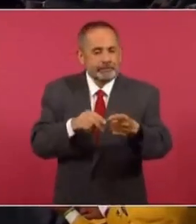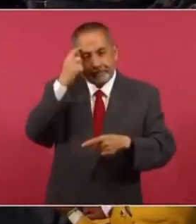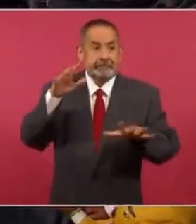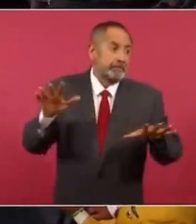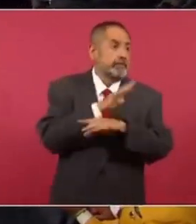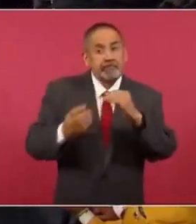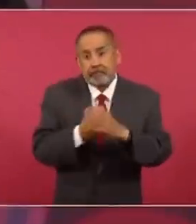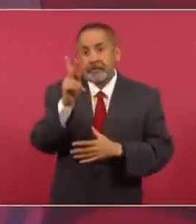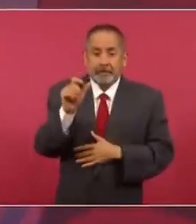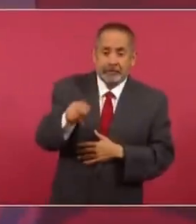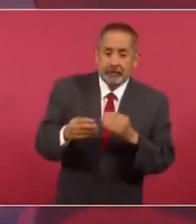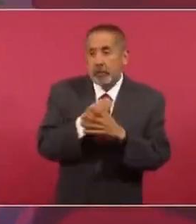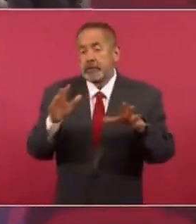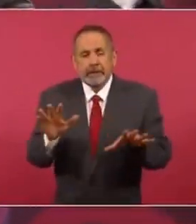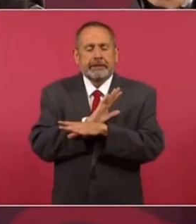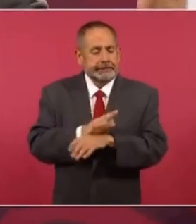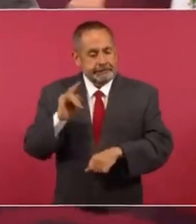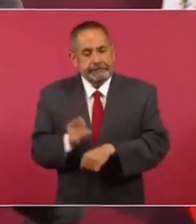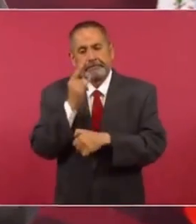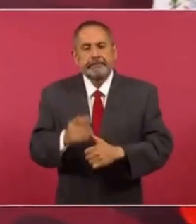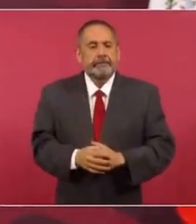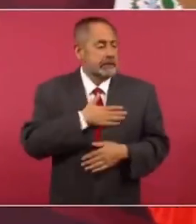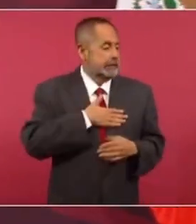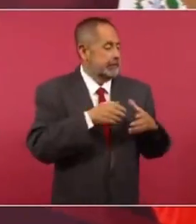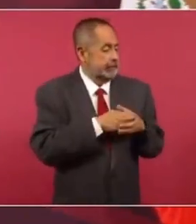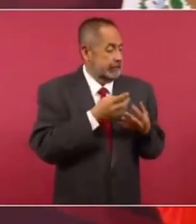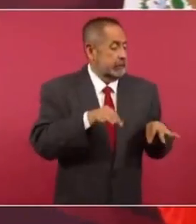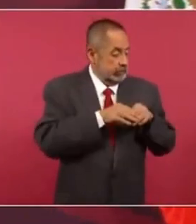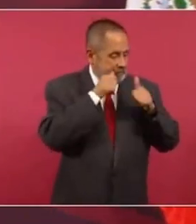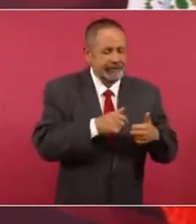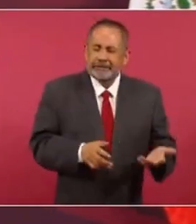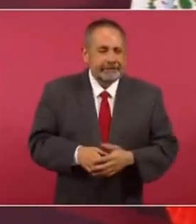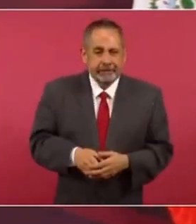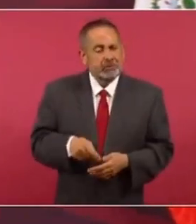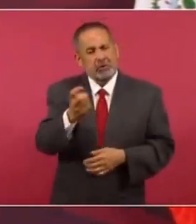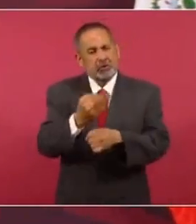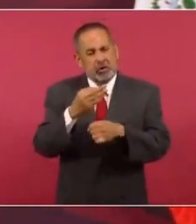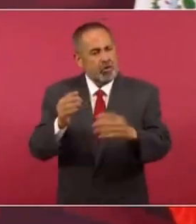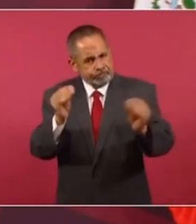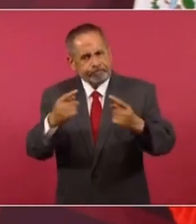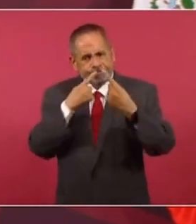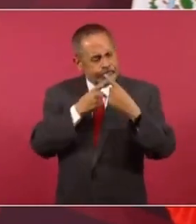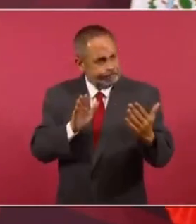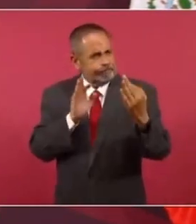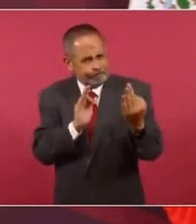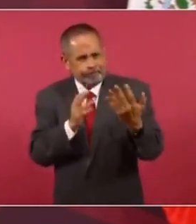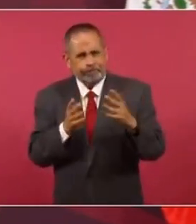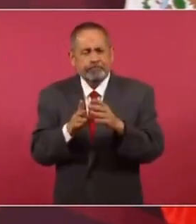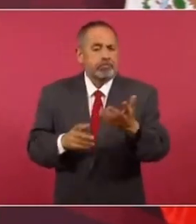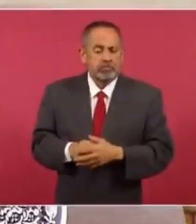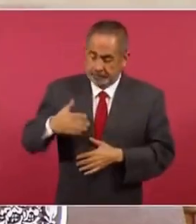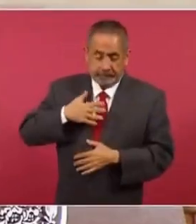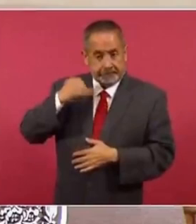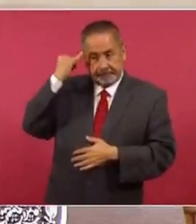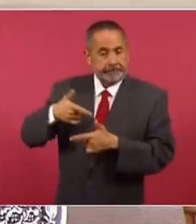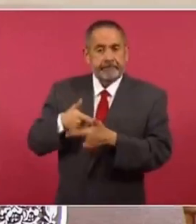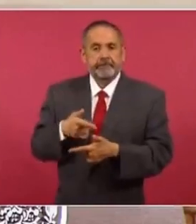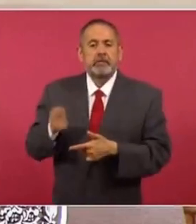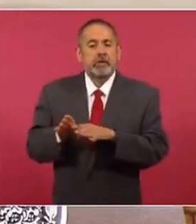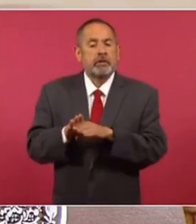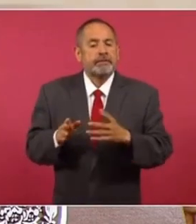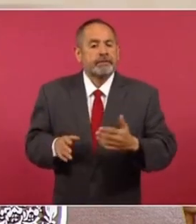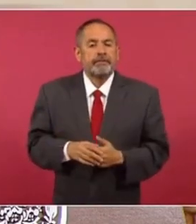el cambio decía Fox por eso está muy bien el debate porque yo sostengo